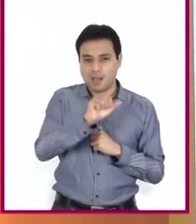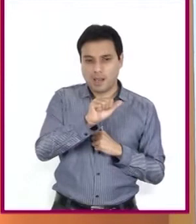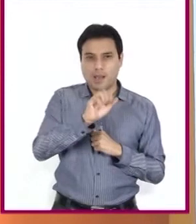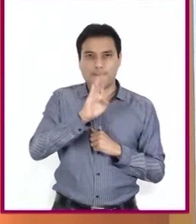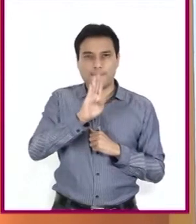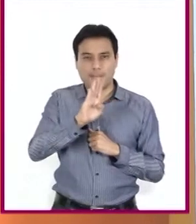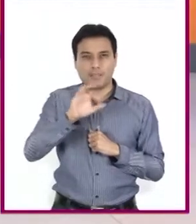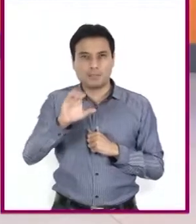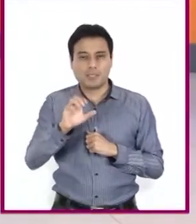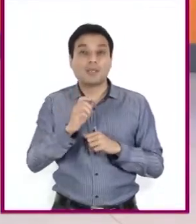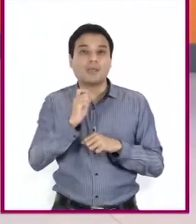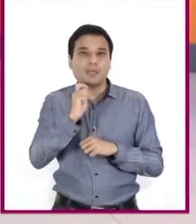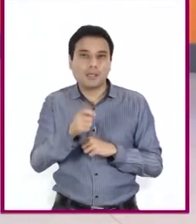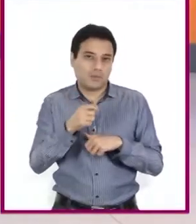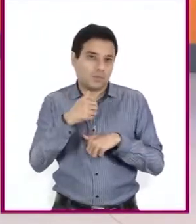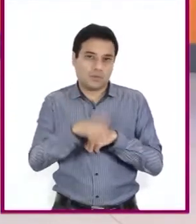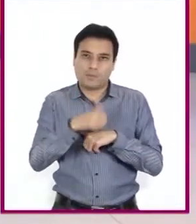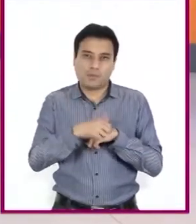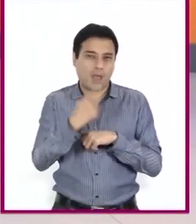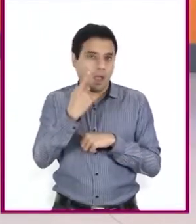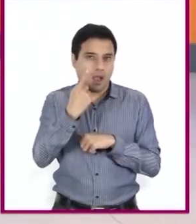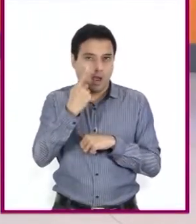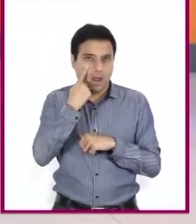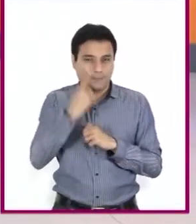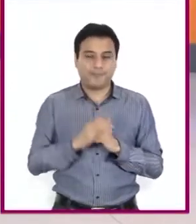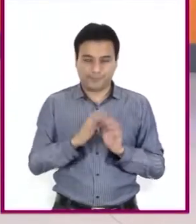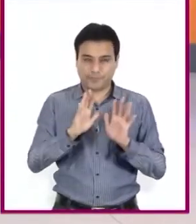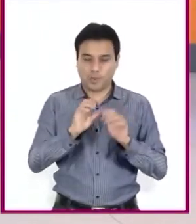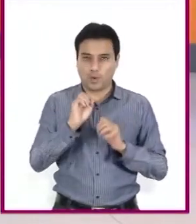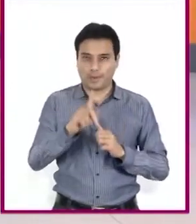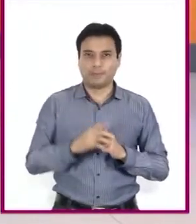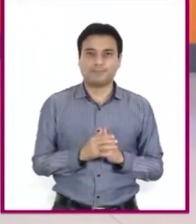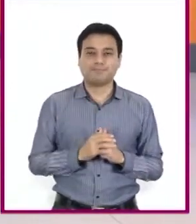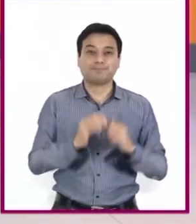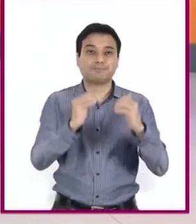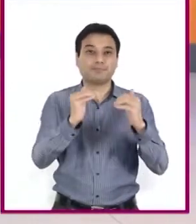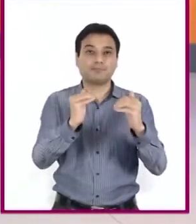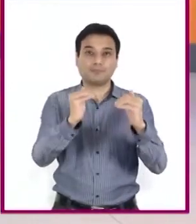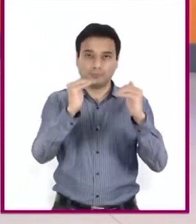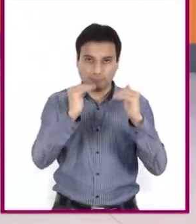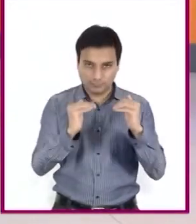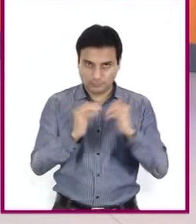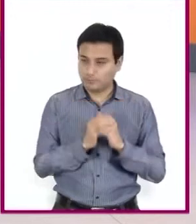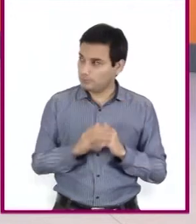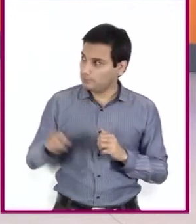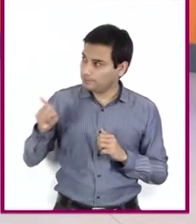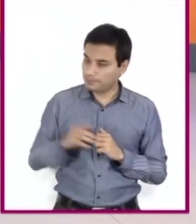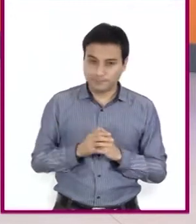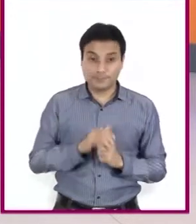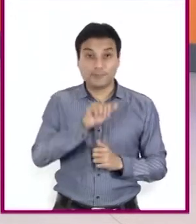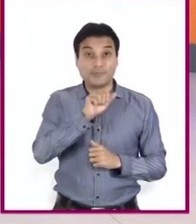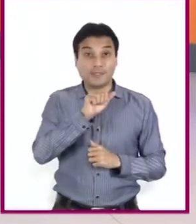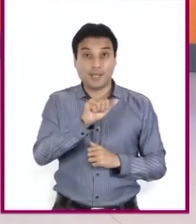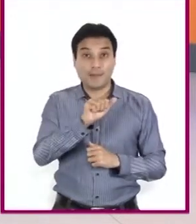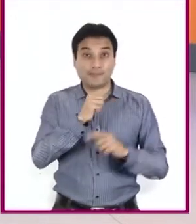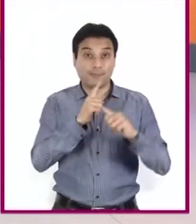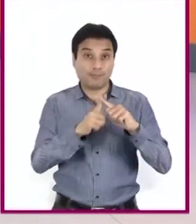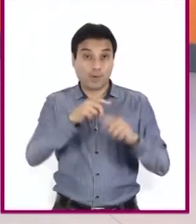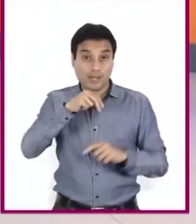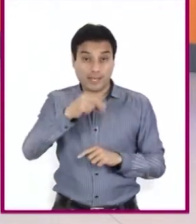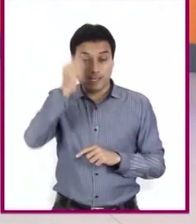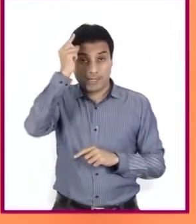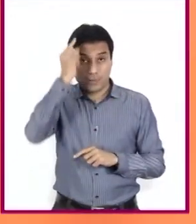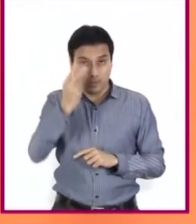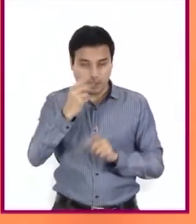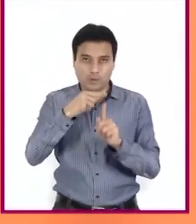números constantes. Maestra Isabel, vamos a resolver una sucesión de la forma a por n al cuadrado más